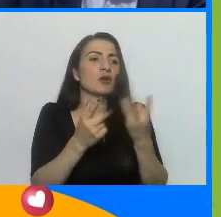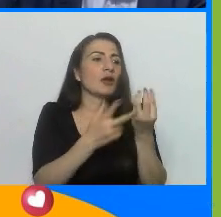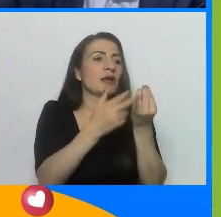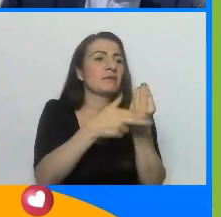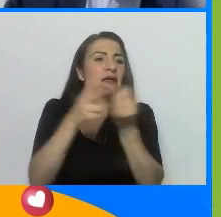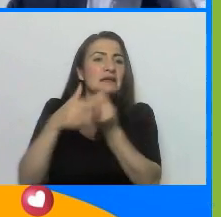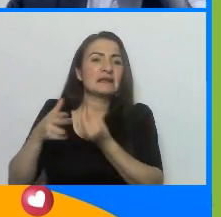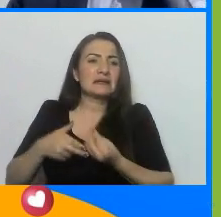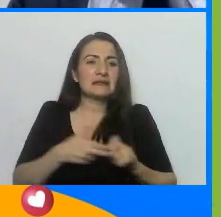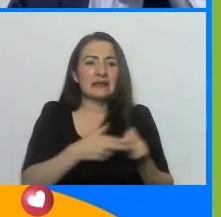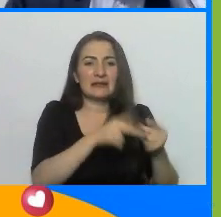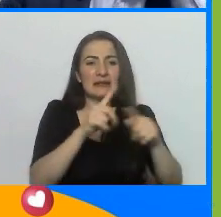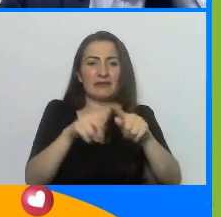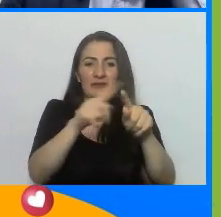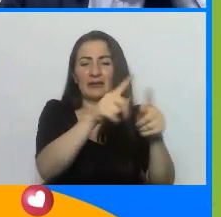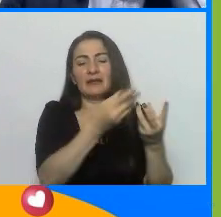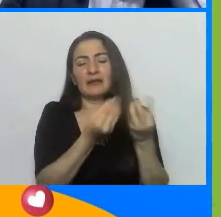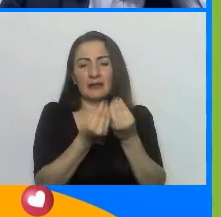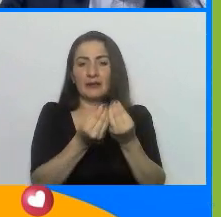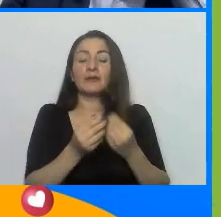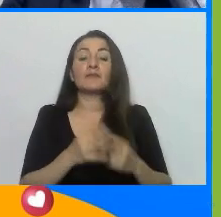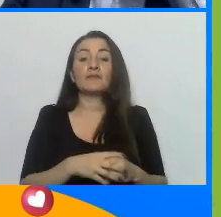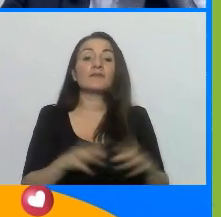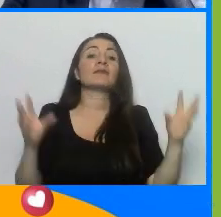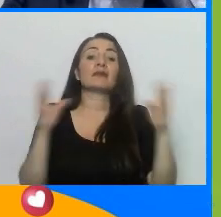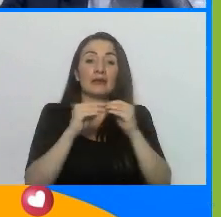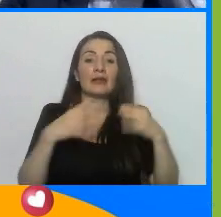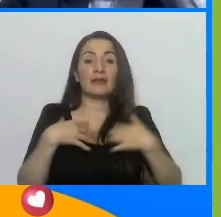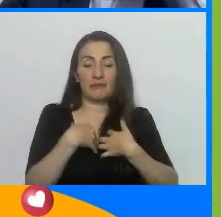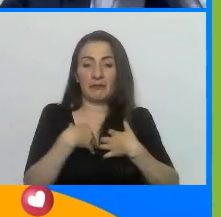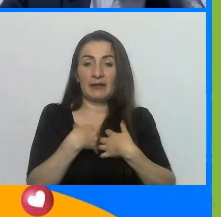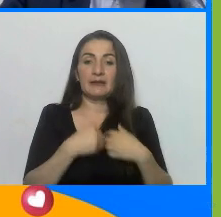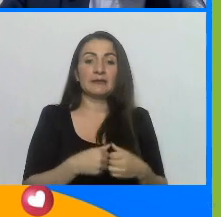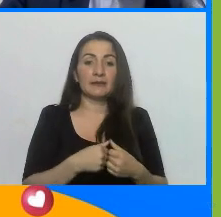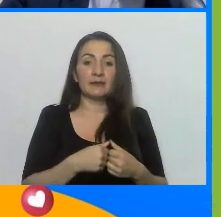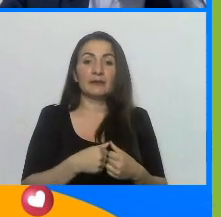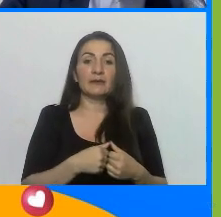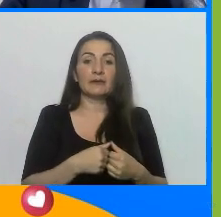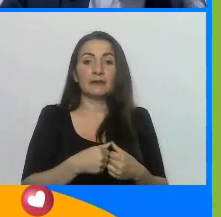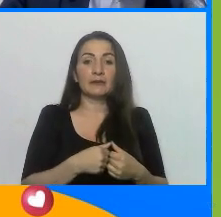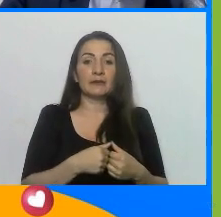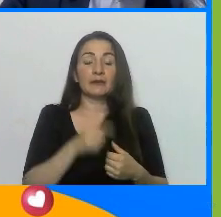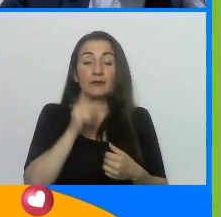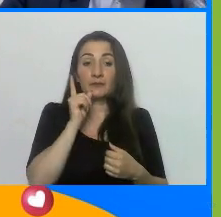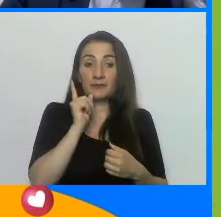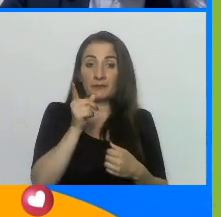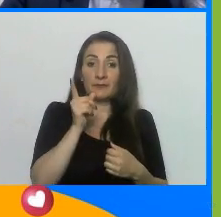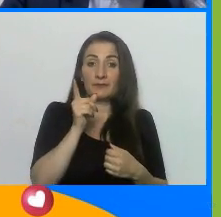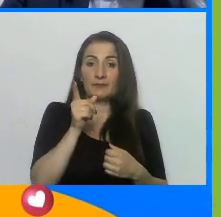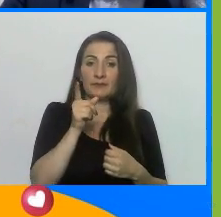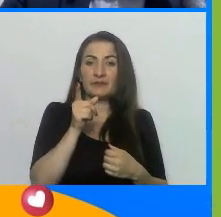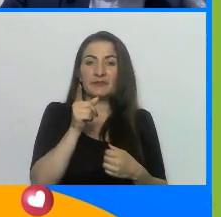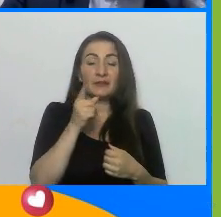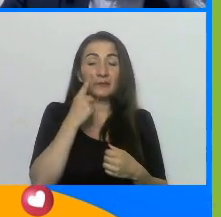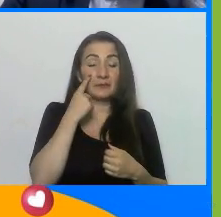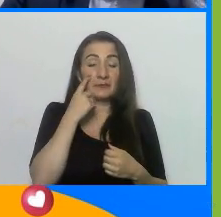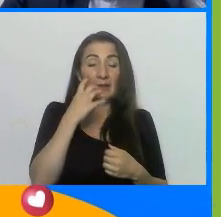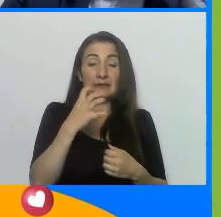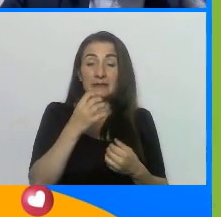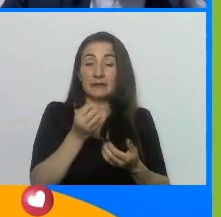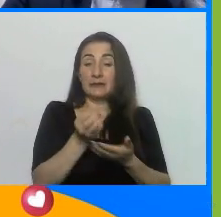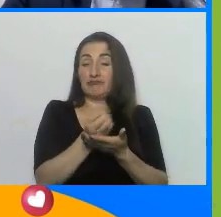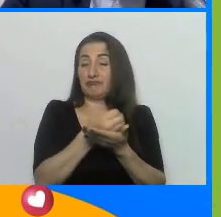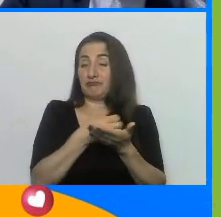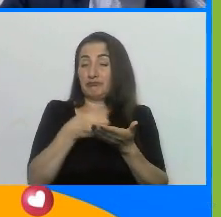el ecosistema templado. Y igual a los animales. Pero llegamos al ecosistema más biodiverso